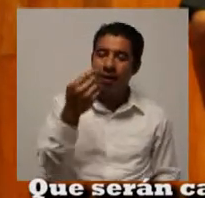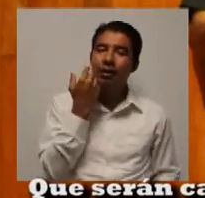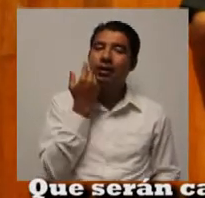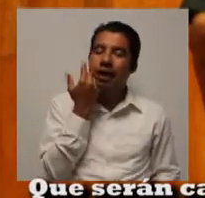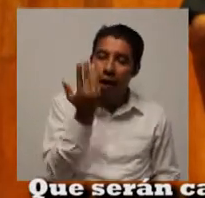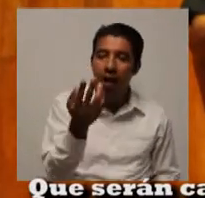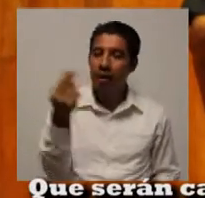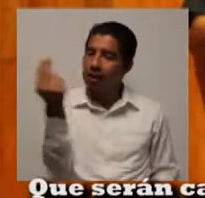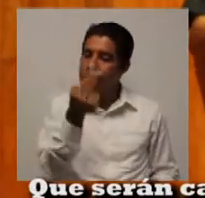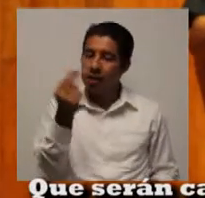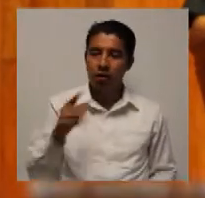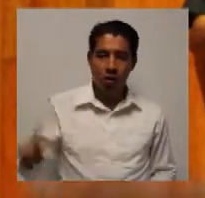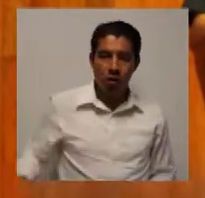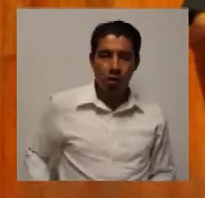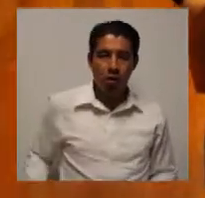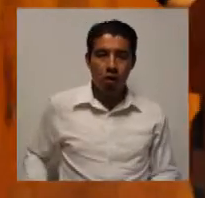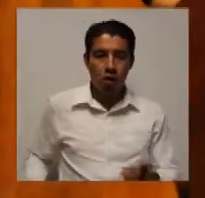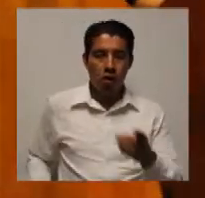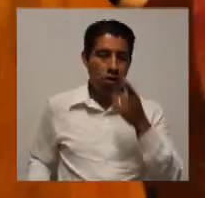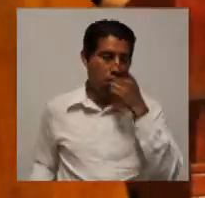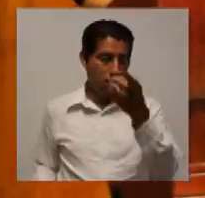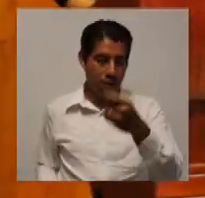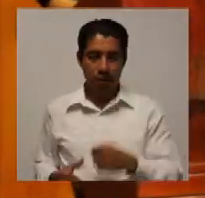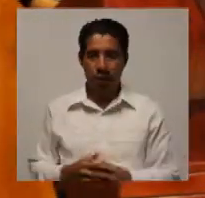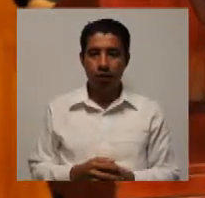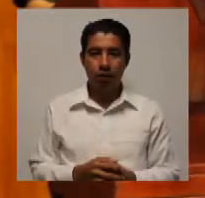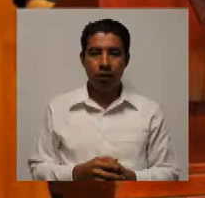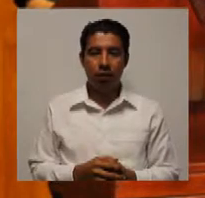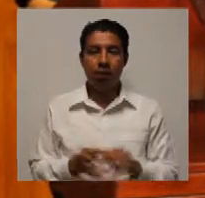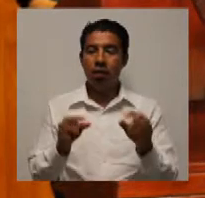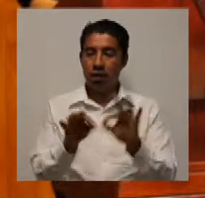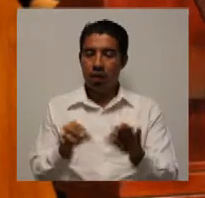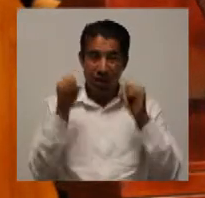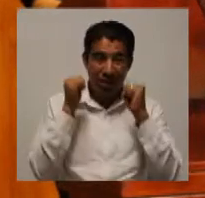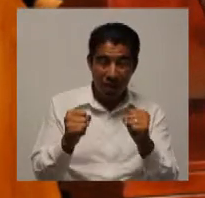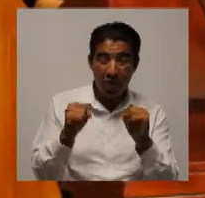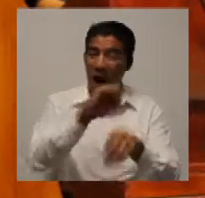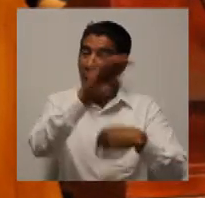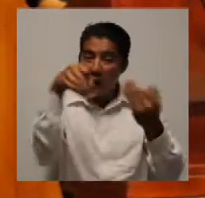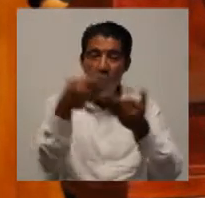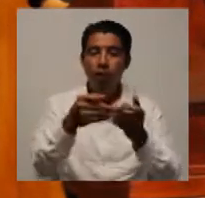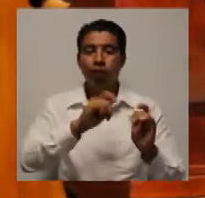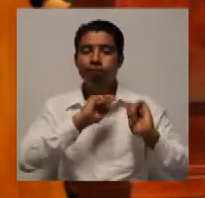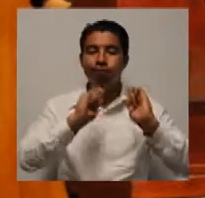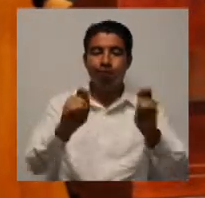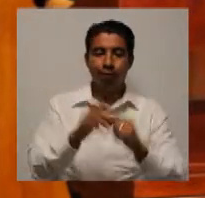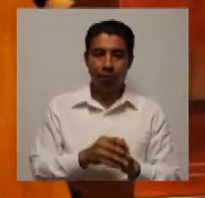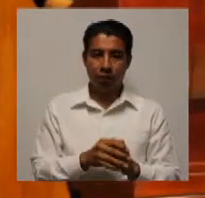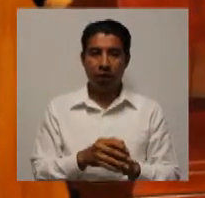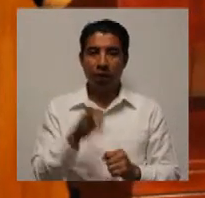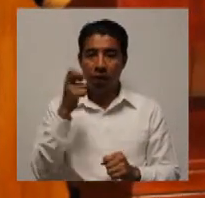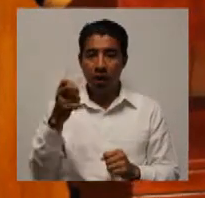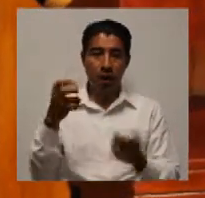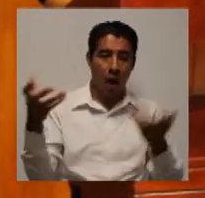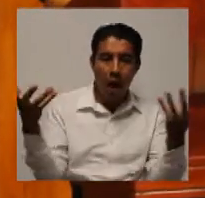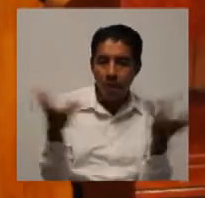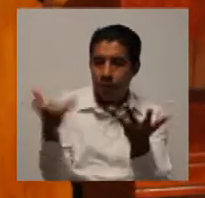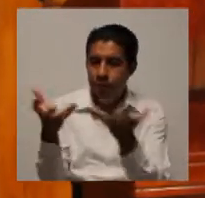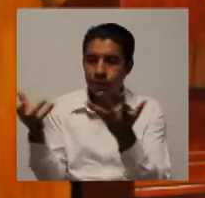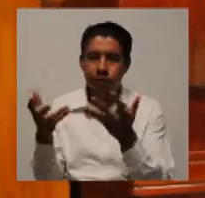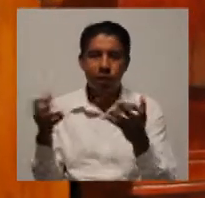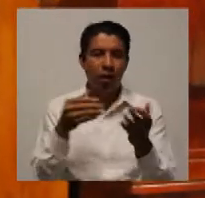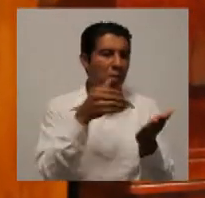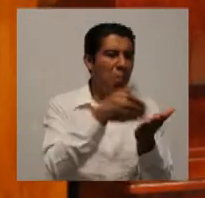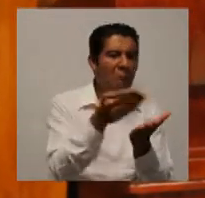estado, licenciado Manuel Velasco Cuello. La seguridad es tarea de todos. Es una acción donde nadie quede